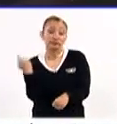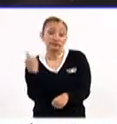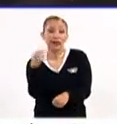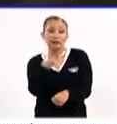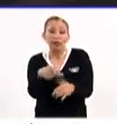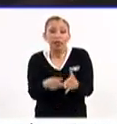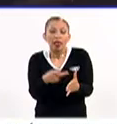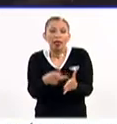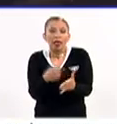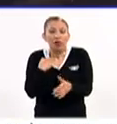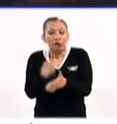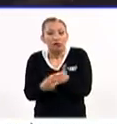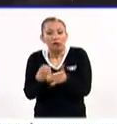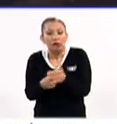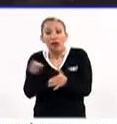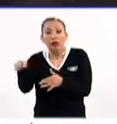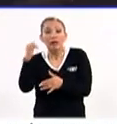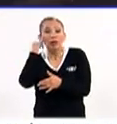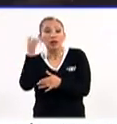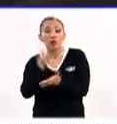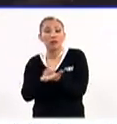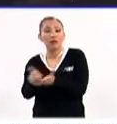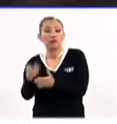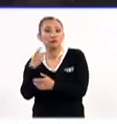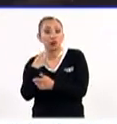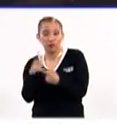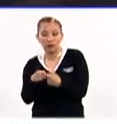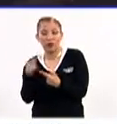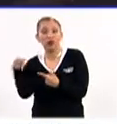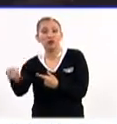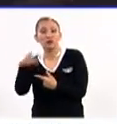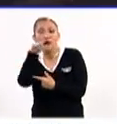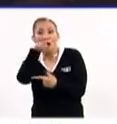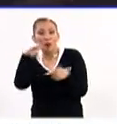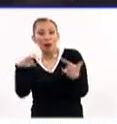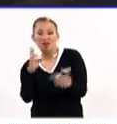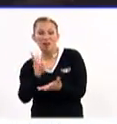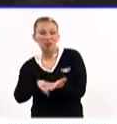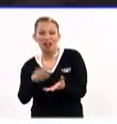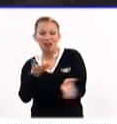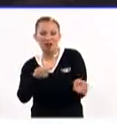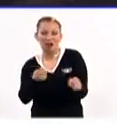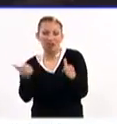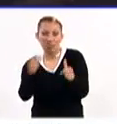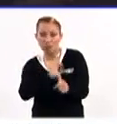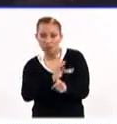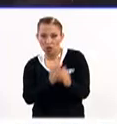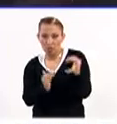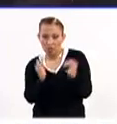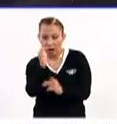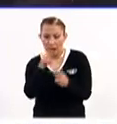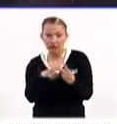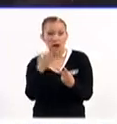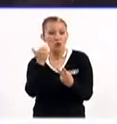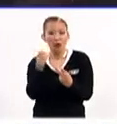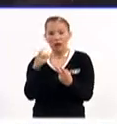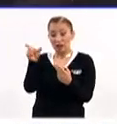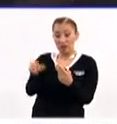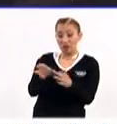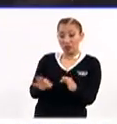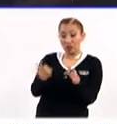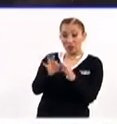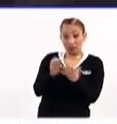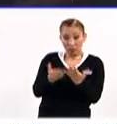de insistir que en el siglo XIX los indígenas no tengan derechos políticos, que sus lenguajes no cuenten al lado del español, que no tengan la importancia